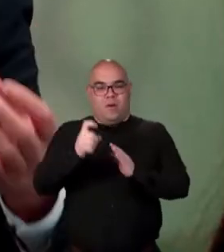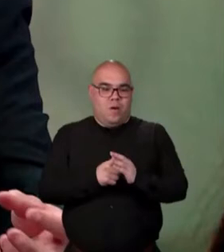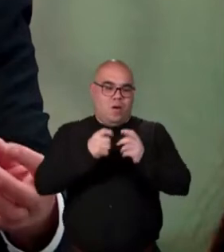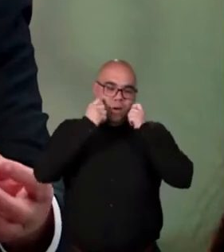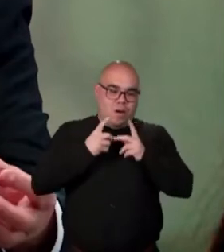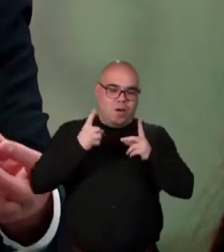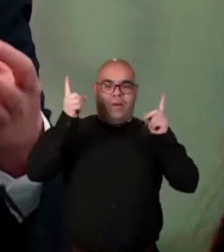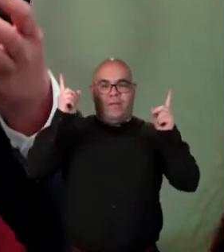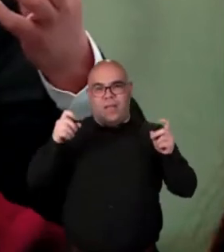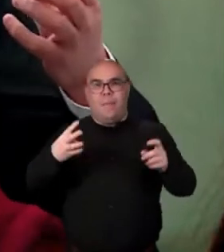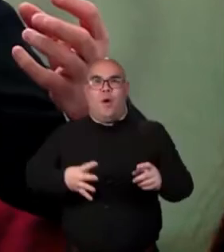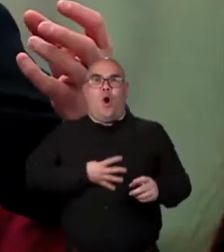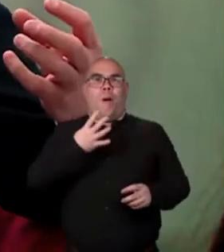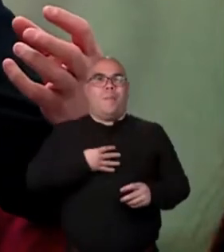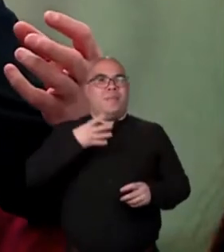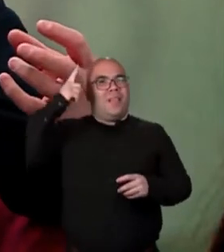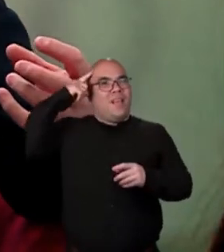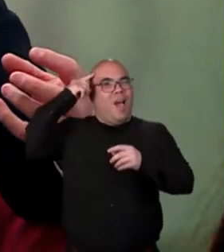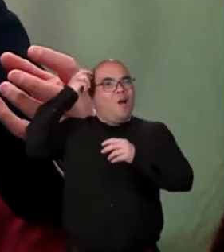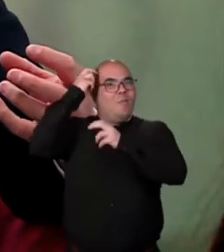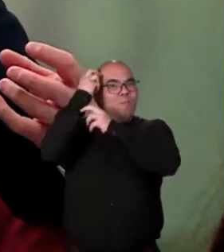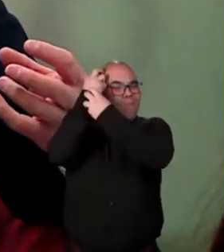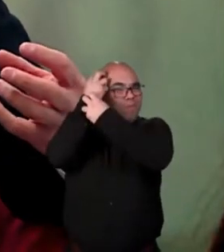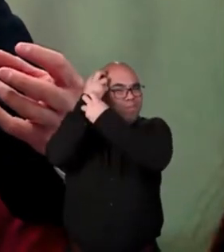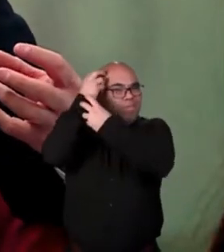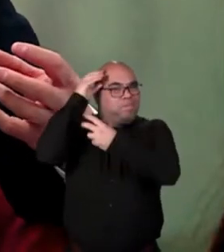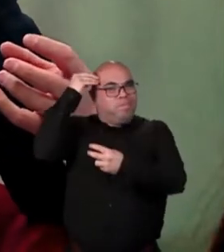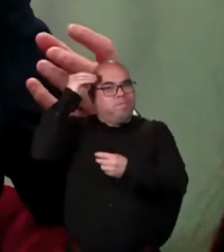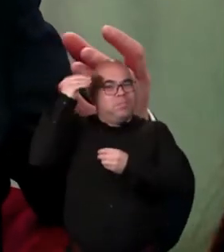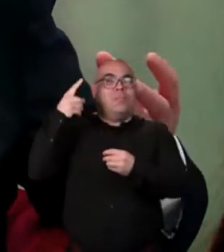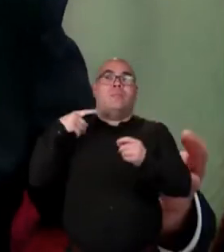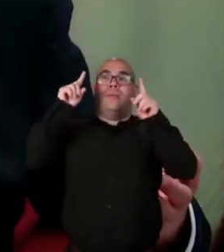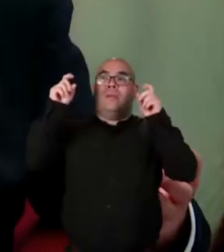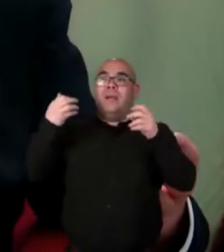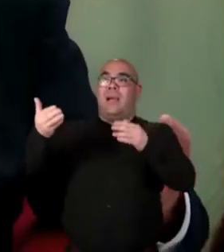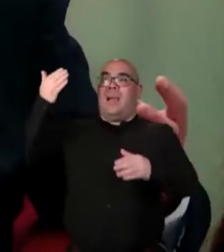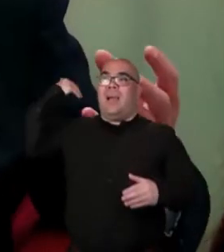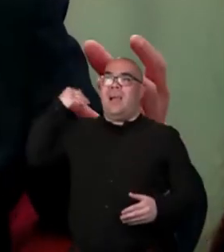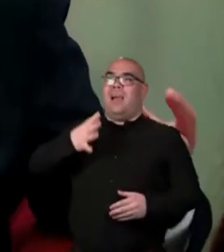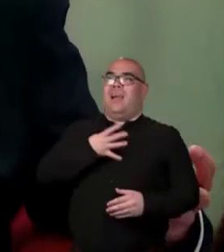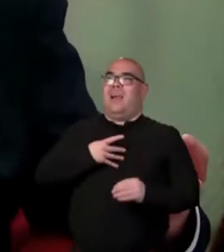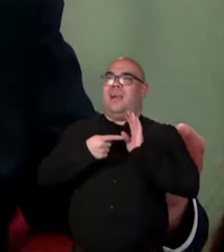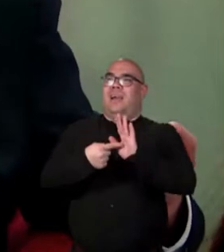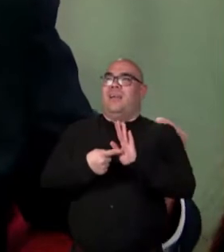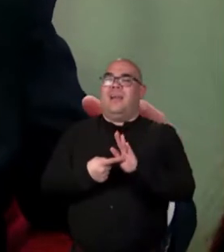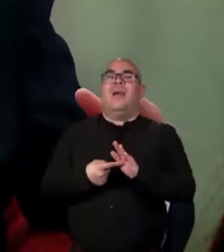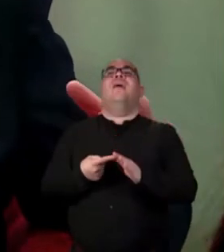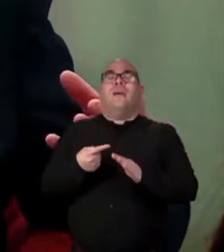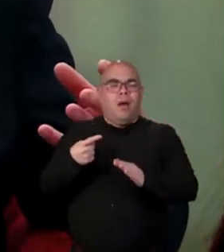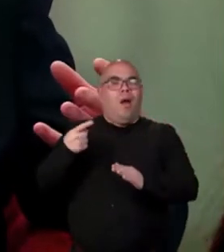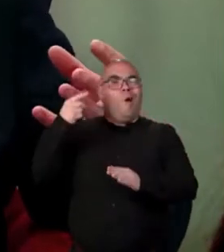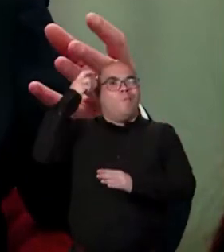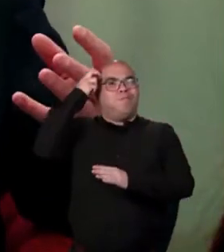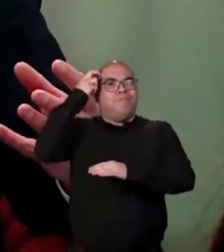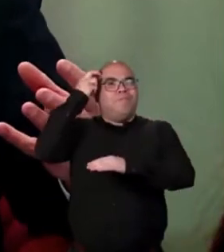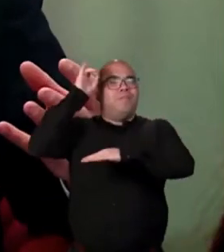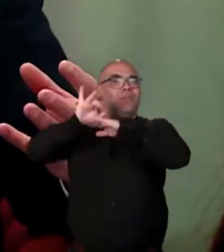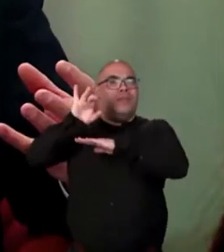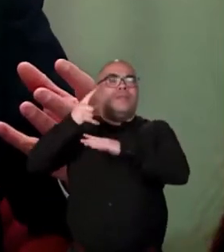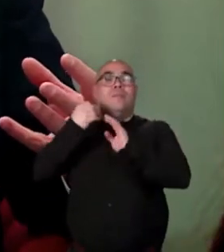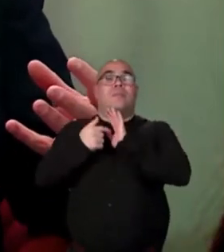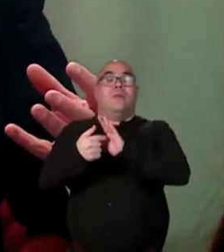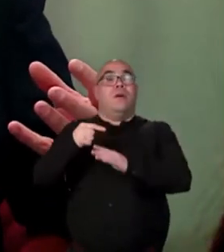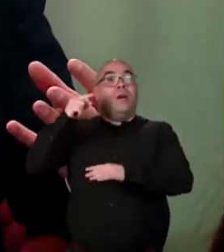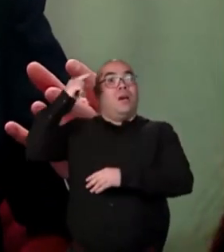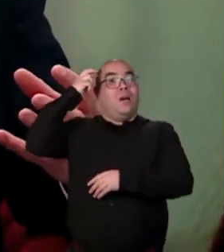competencias blandas por eso los americanos cambiaron antes les llamamos padres que souter skills y hoy cambiaron a una denominación